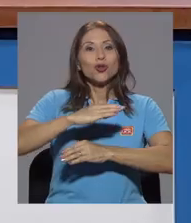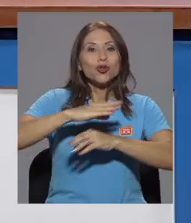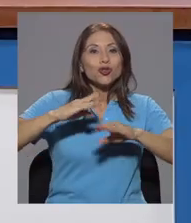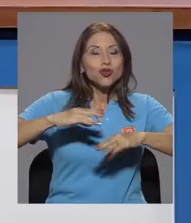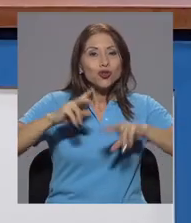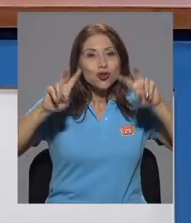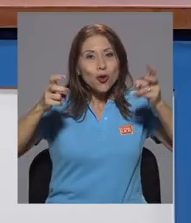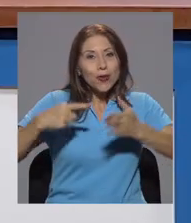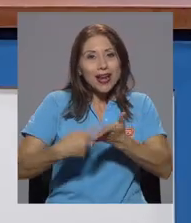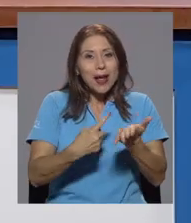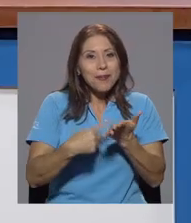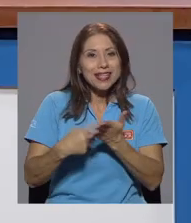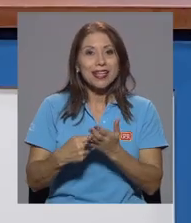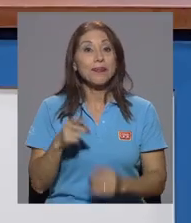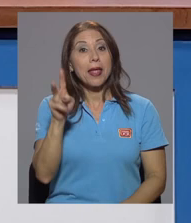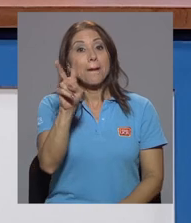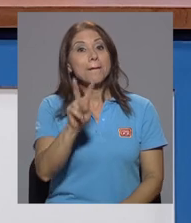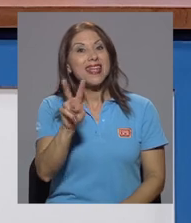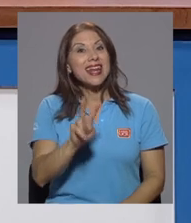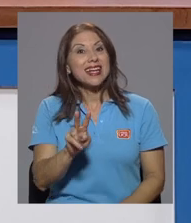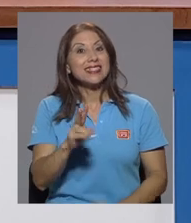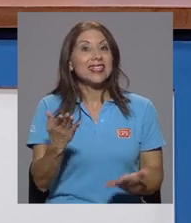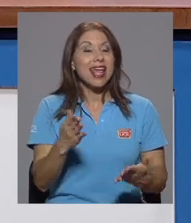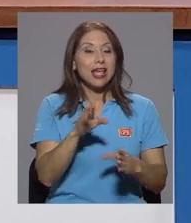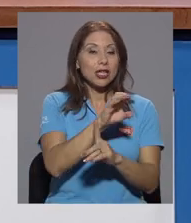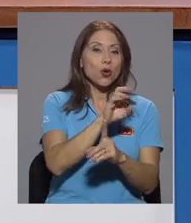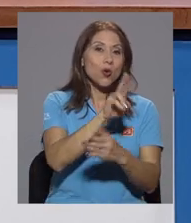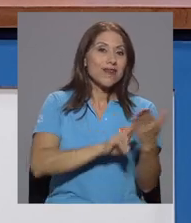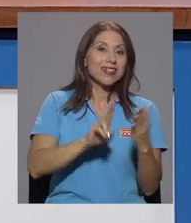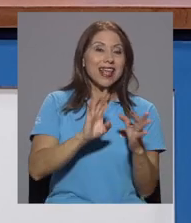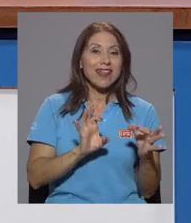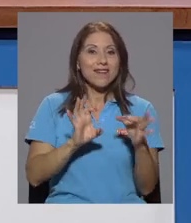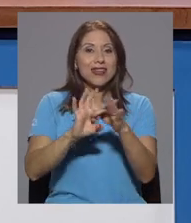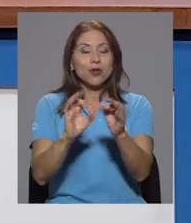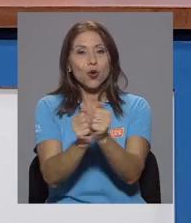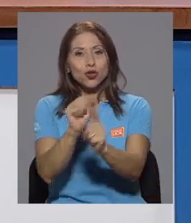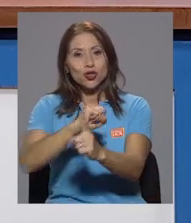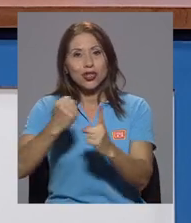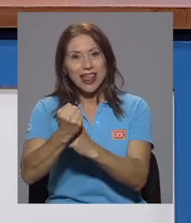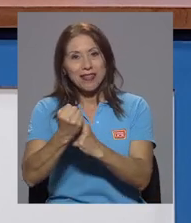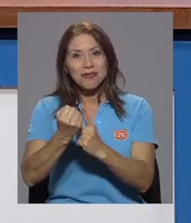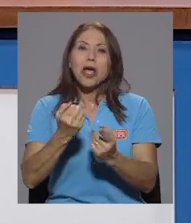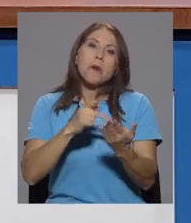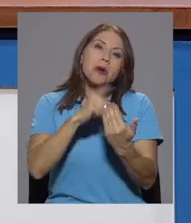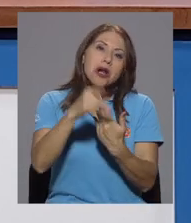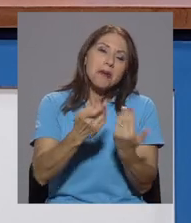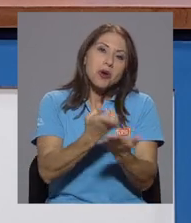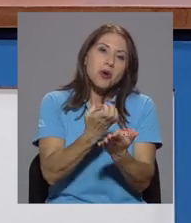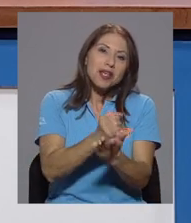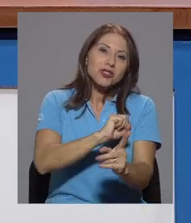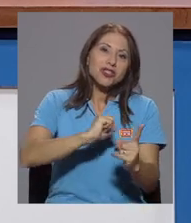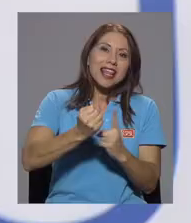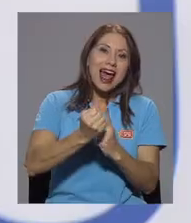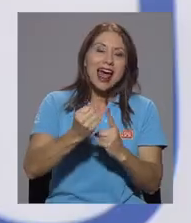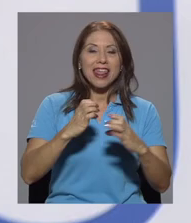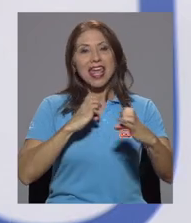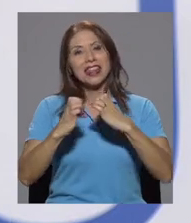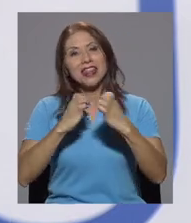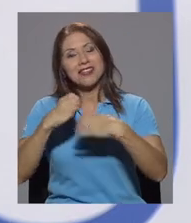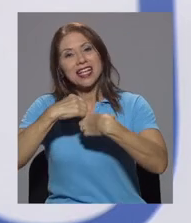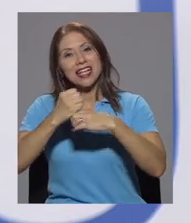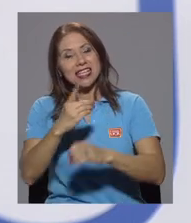a la relación de la universidad con la sociedad entonces el programa de economía sociedad están las entrevistas que hace el señor director del canal